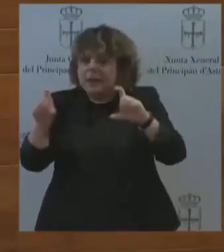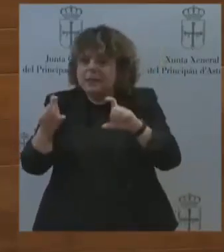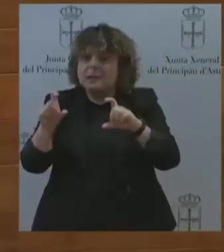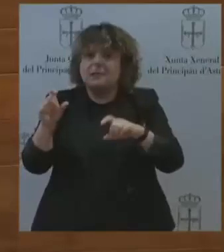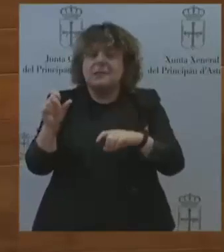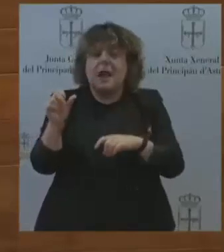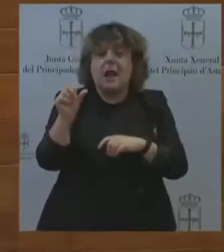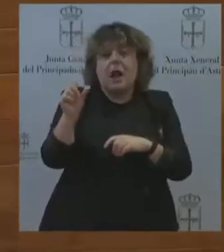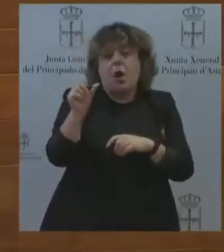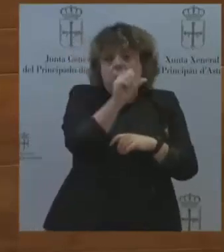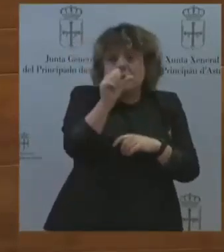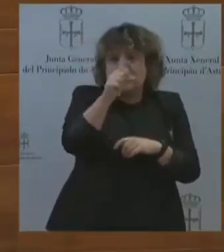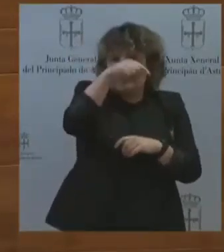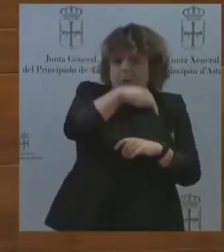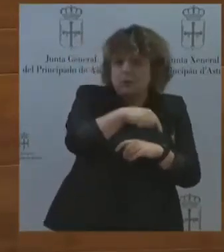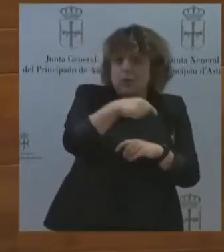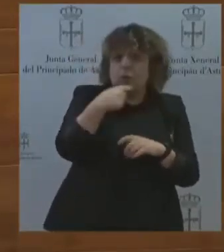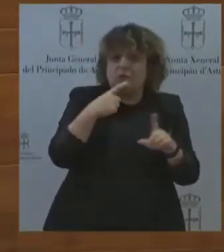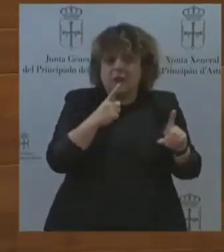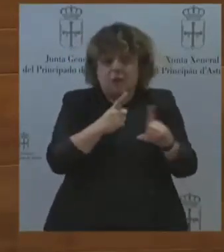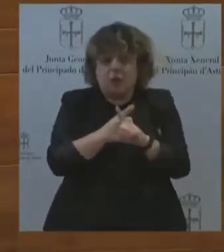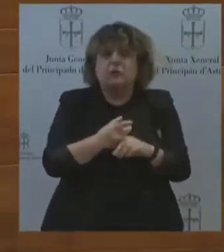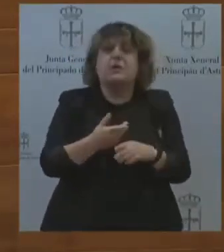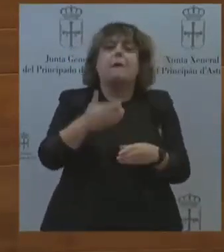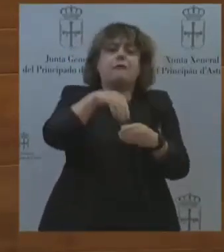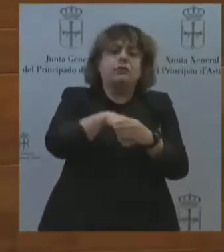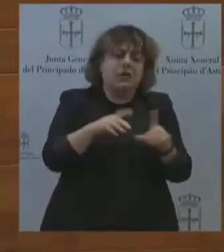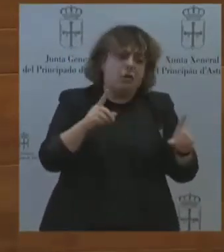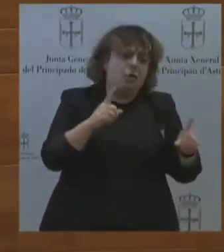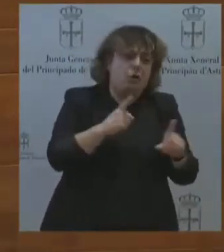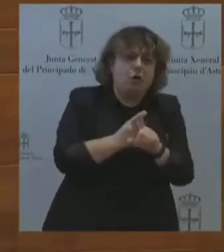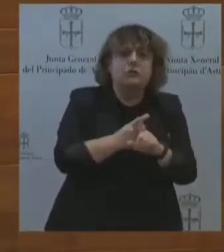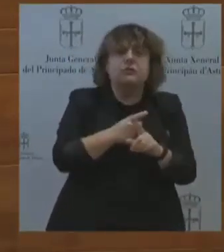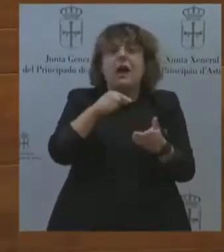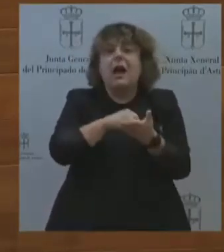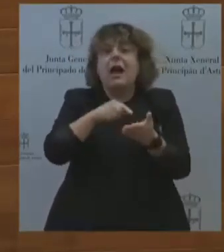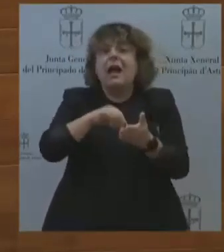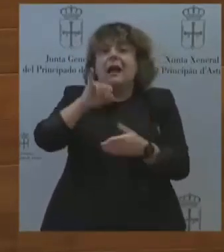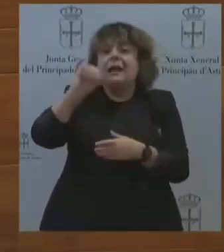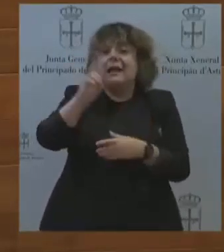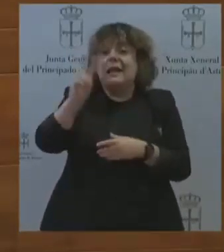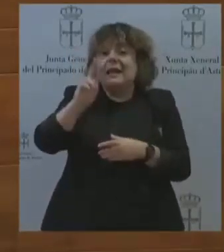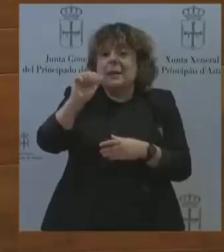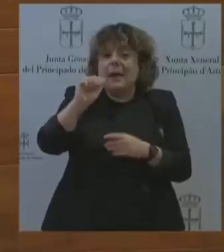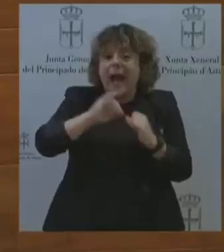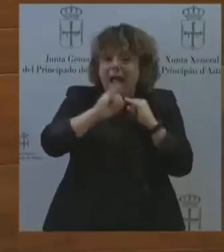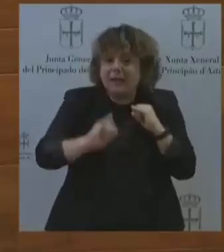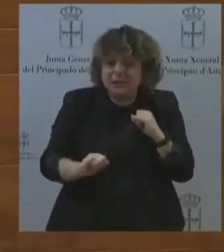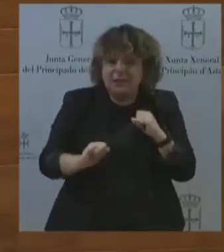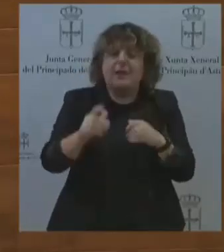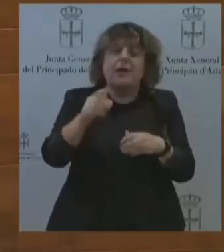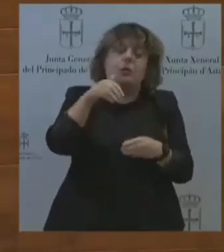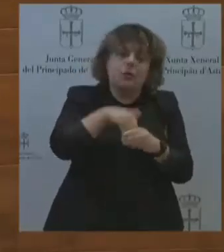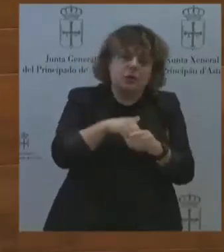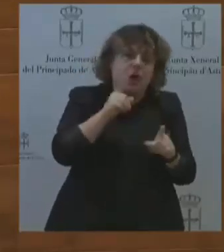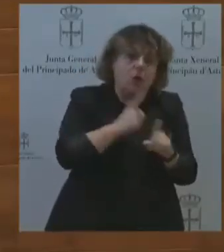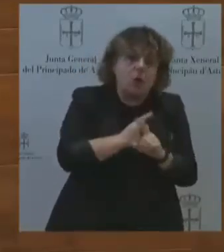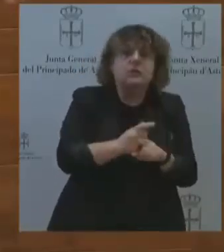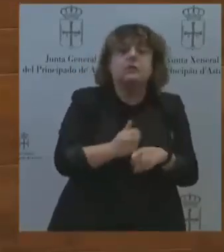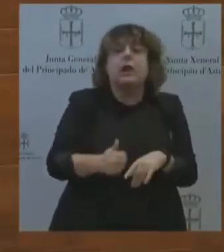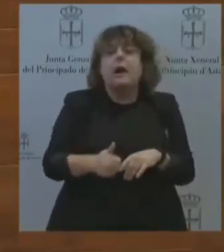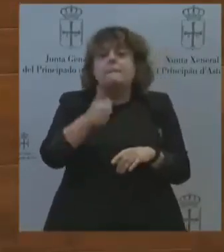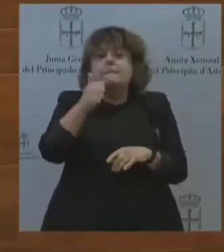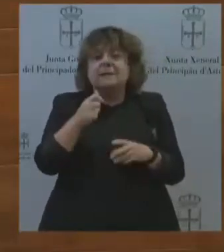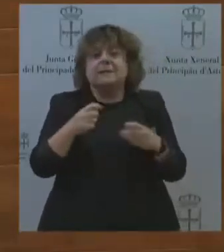Votaron contra la reducción del IVA de la electricidad. Incluso se han opuesto a la reducción del gasto político, un claro ejemplo de cómo reducir